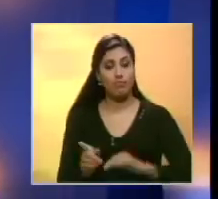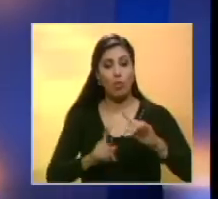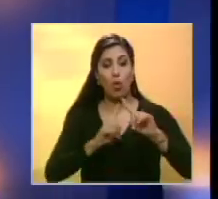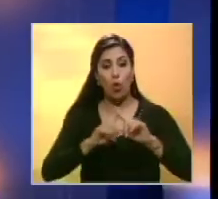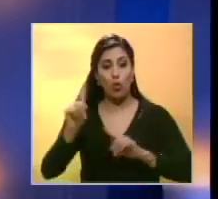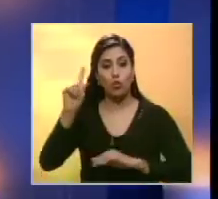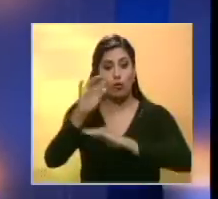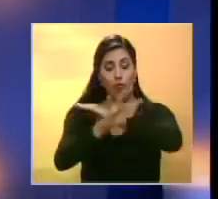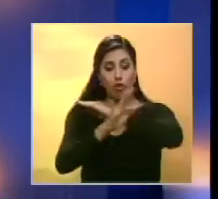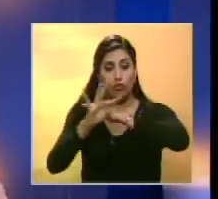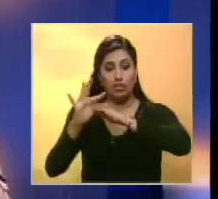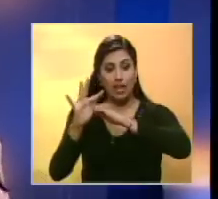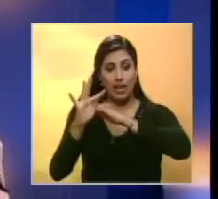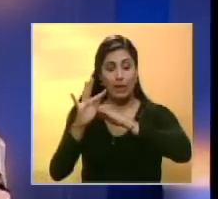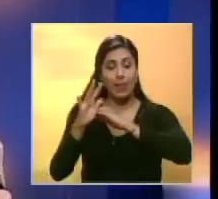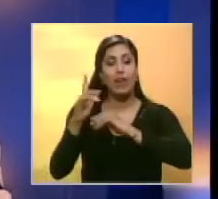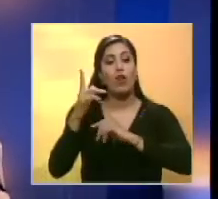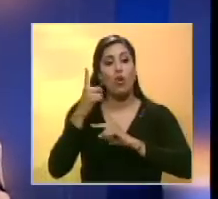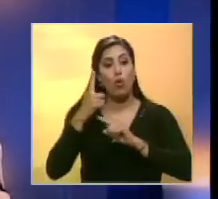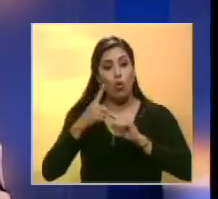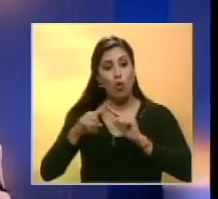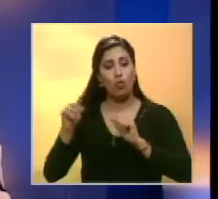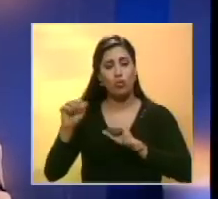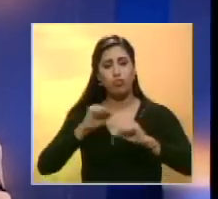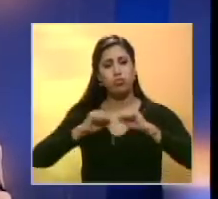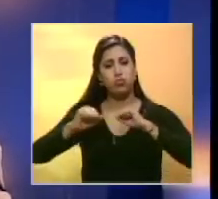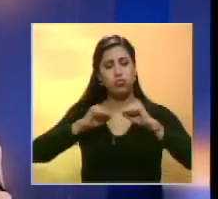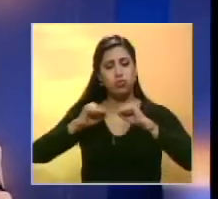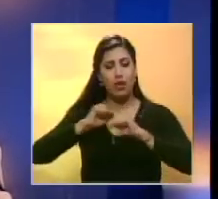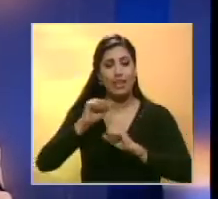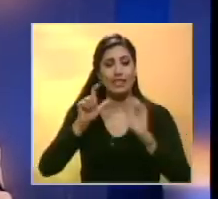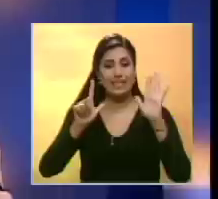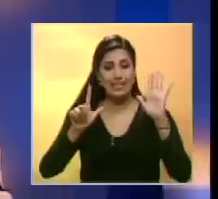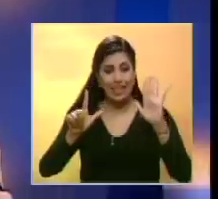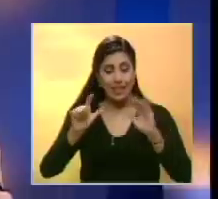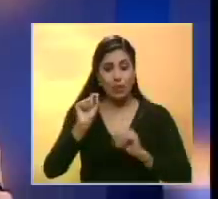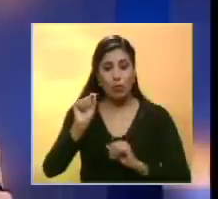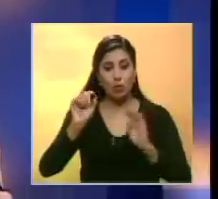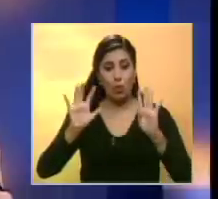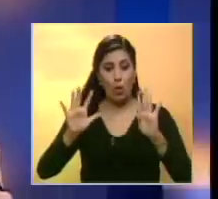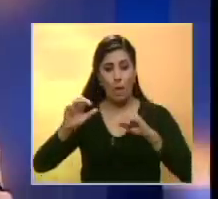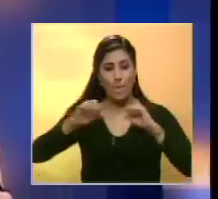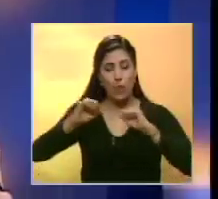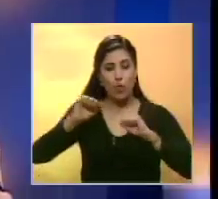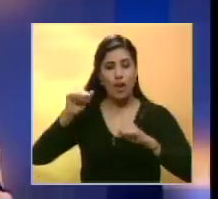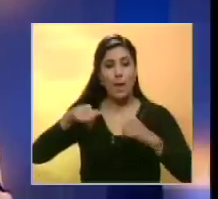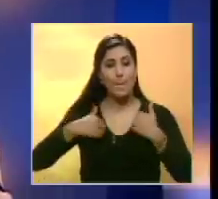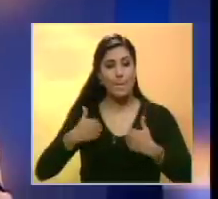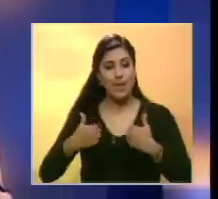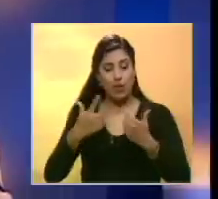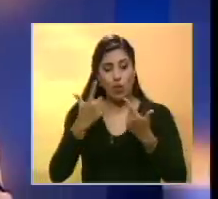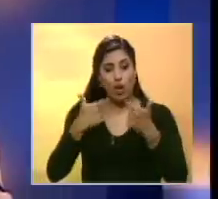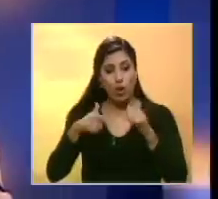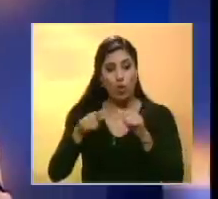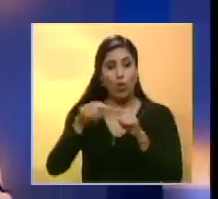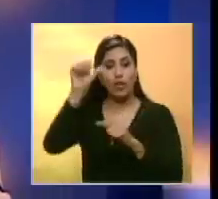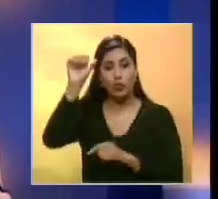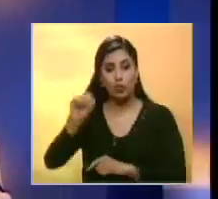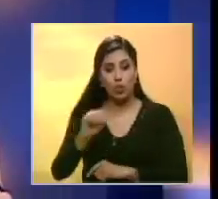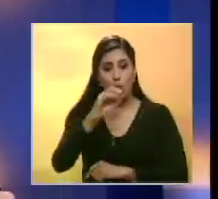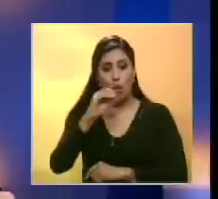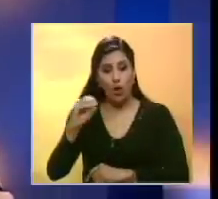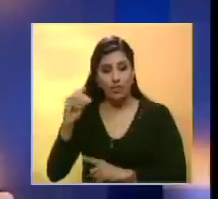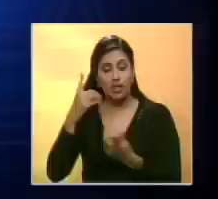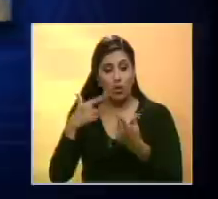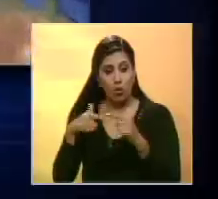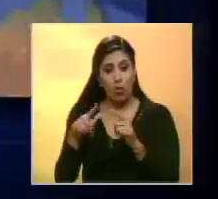allá de nuestras fronteras, en Indonesia, un sismo de 7.9 en la escala de Richter sacudió este miércoles la costa del suroeste de